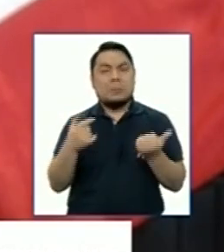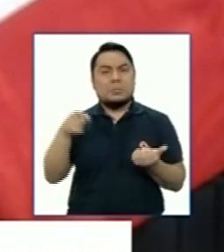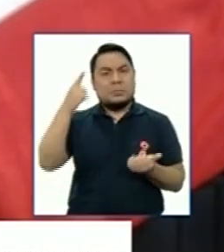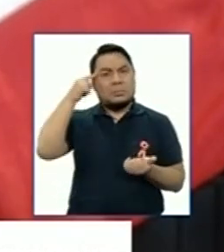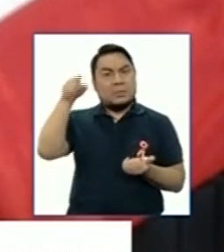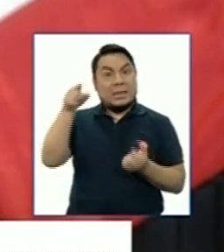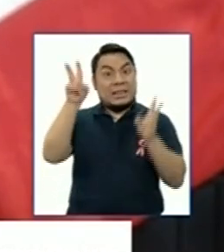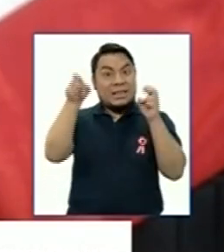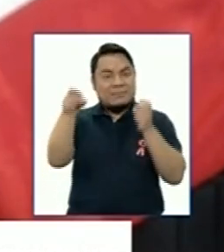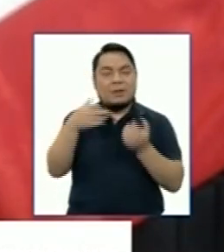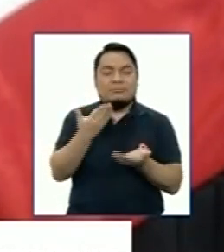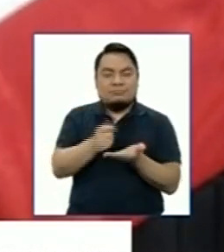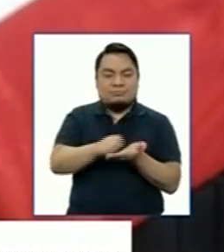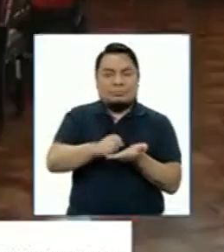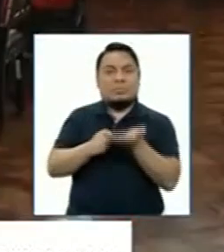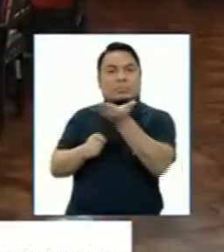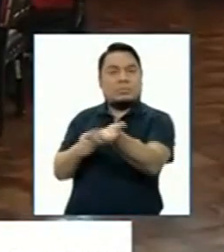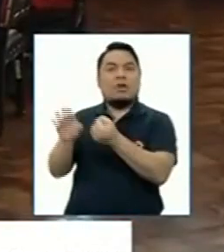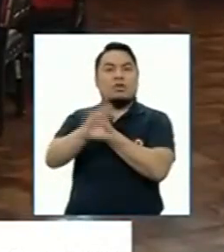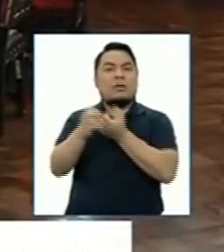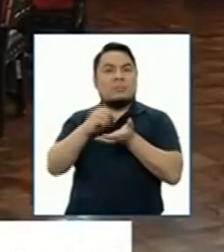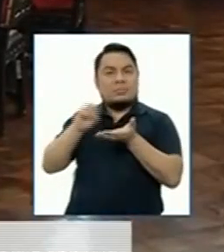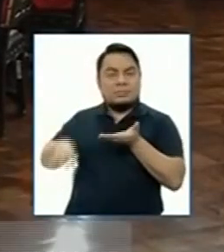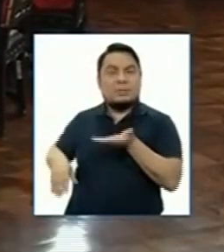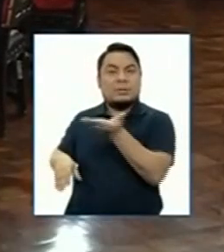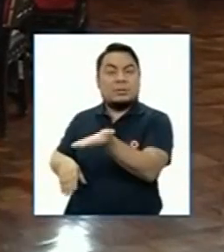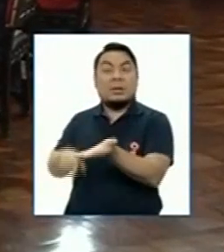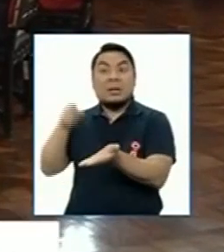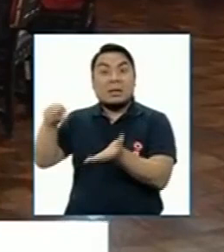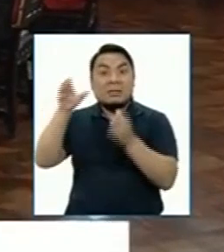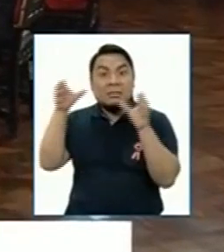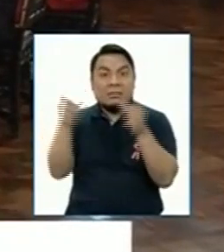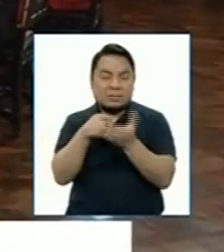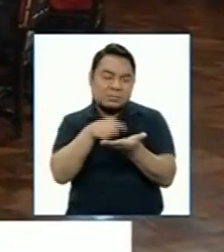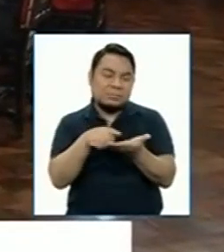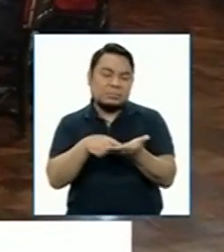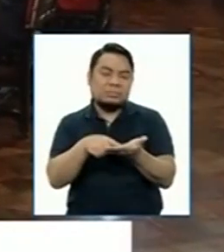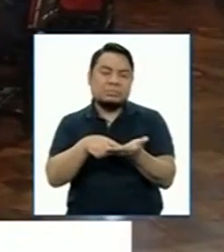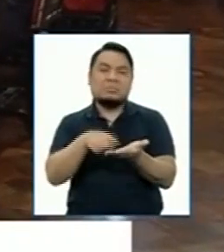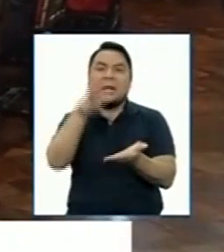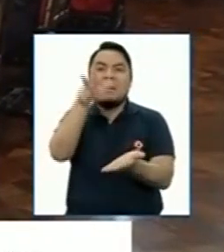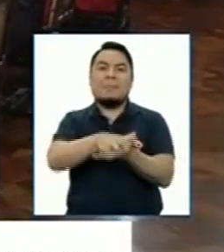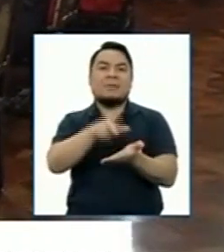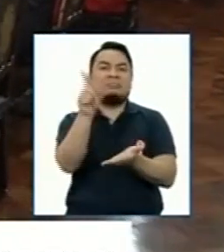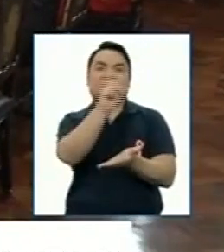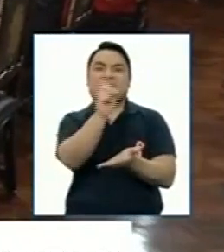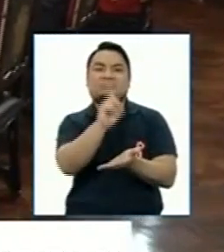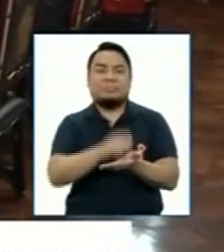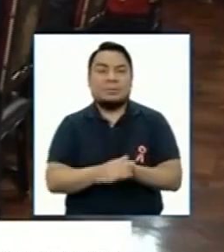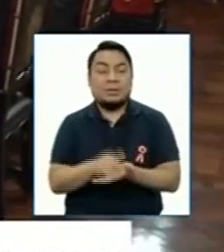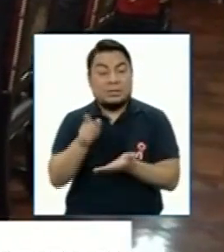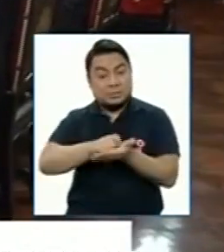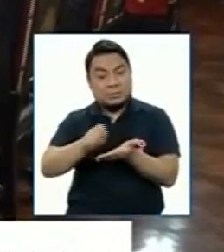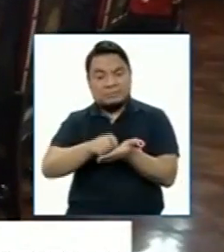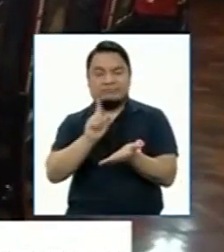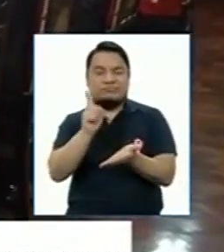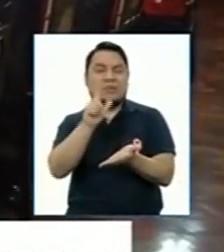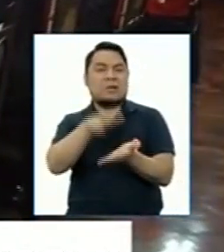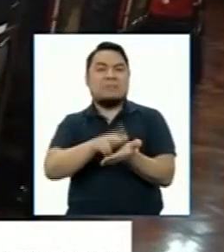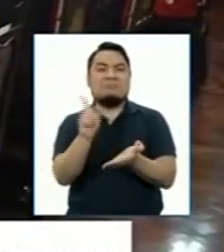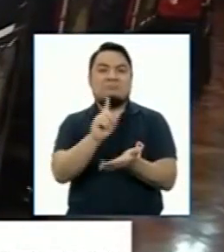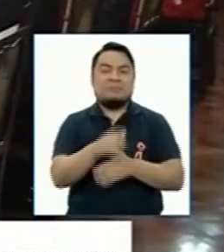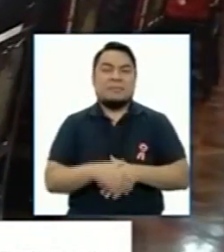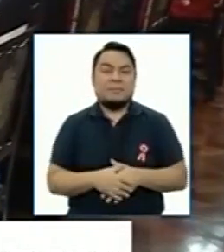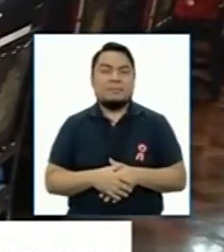inmunidad parlamentaria que no tanto sino a los otros funcionarios ha salido justo antes del mensaje del presidente a decir que efectivamente